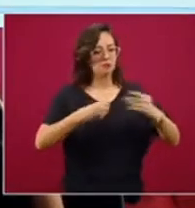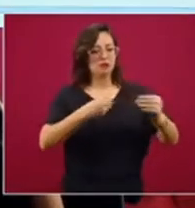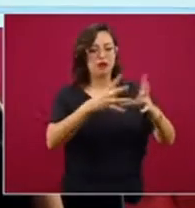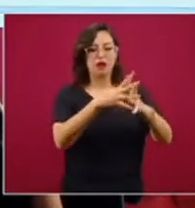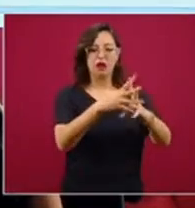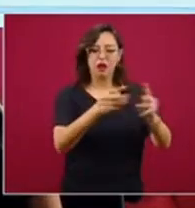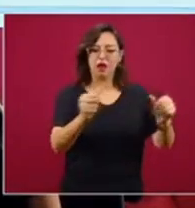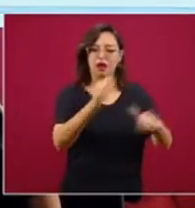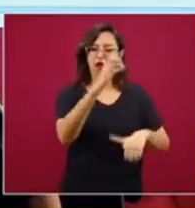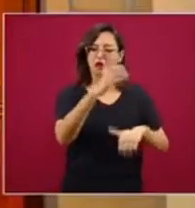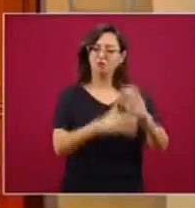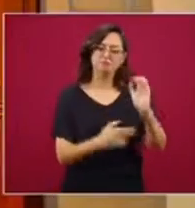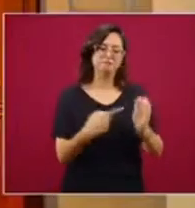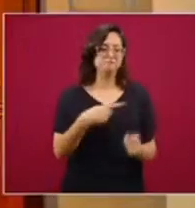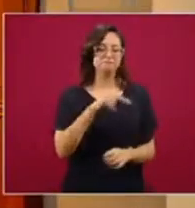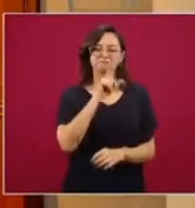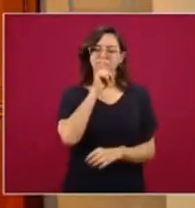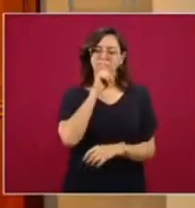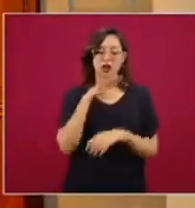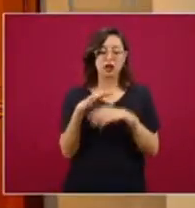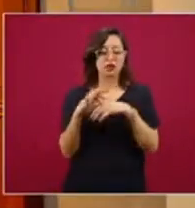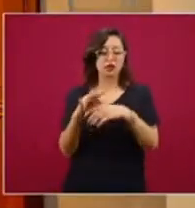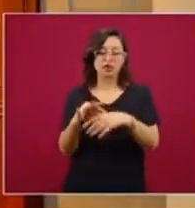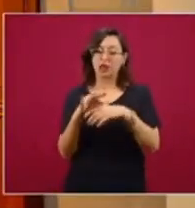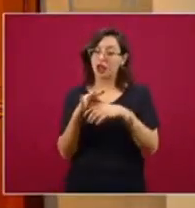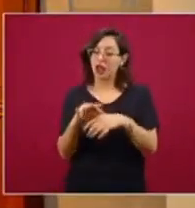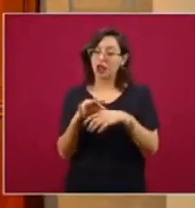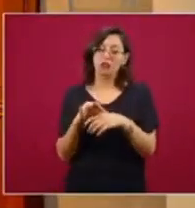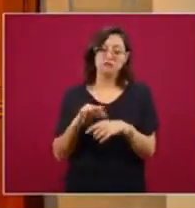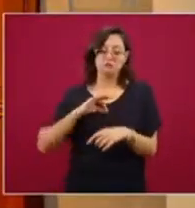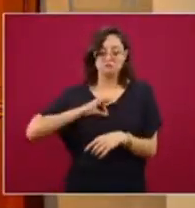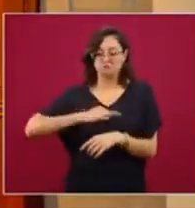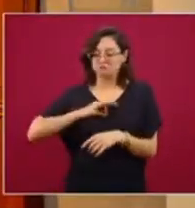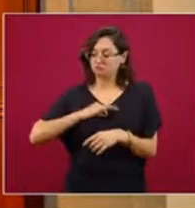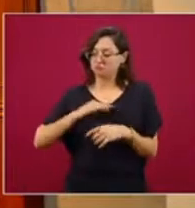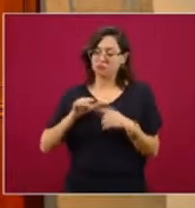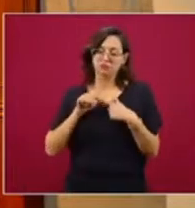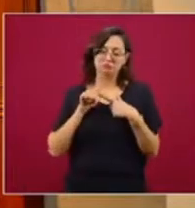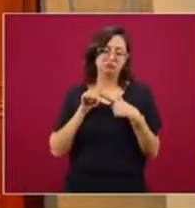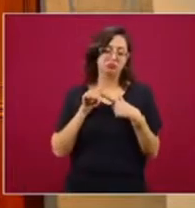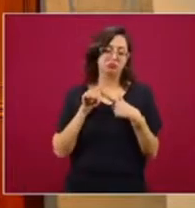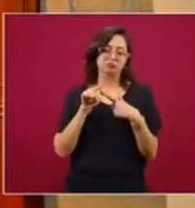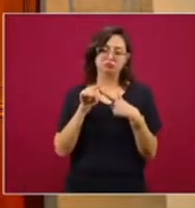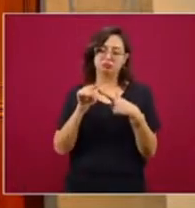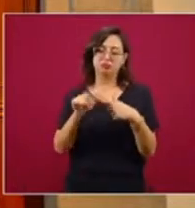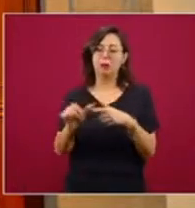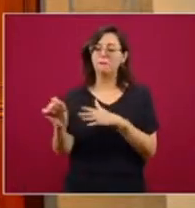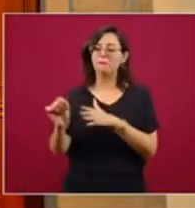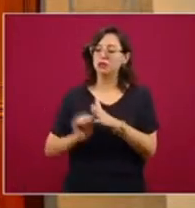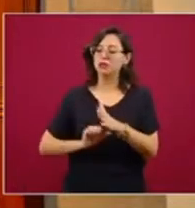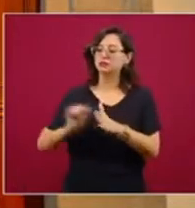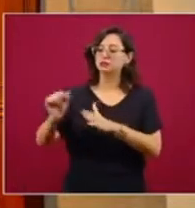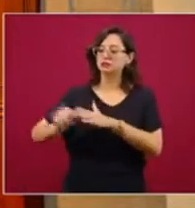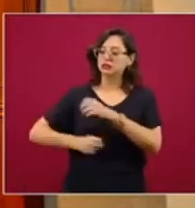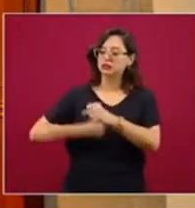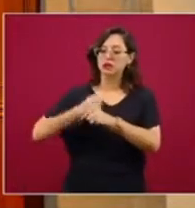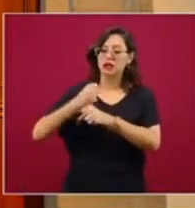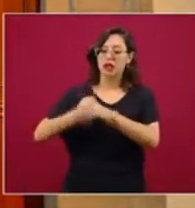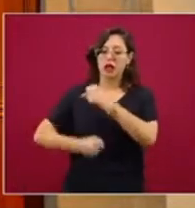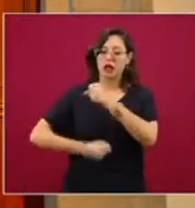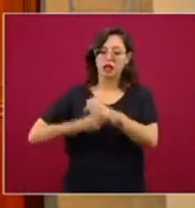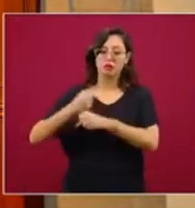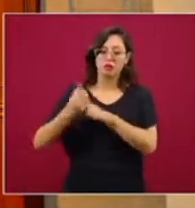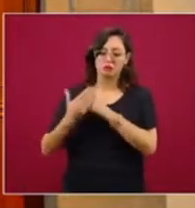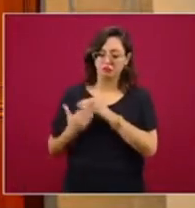Pero esta es la realidad. Durante muchos meses y posiblemente años vamos a estar teniendo el